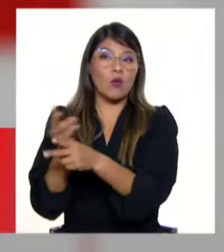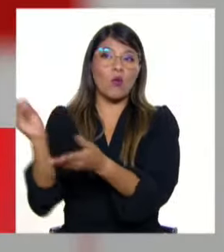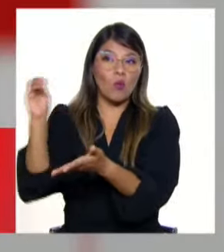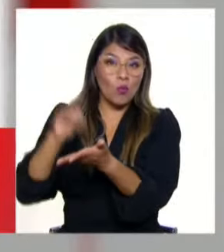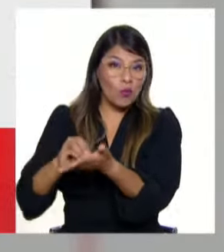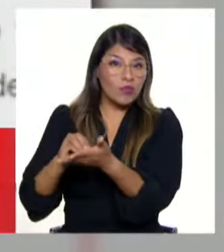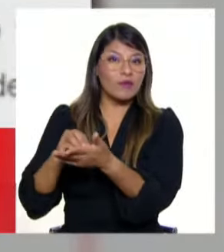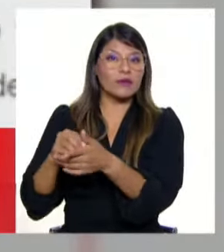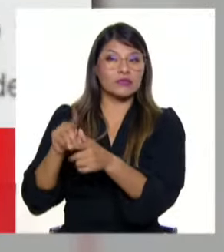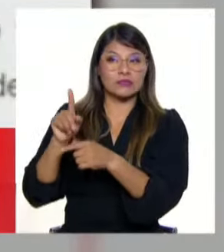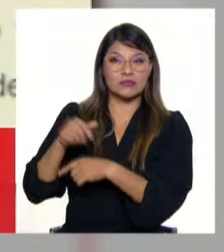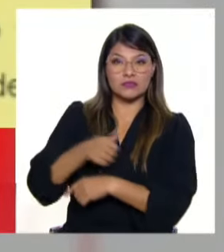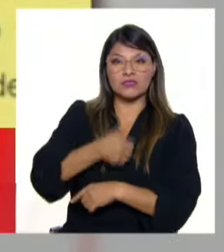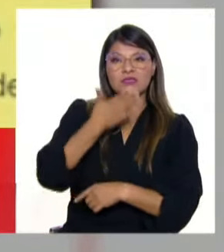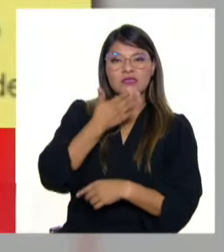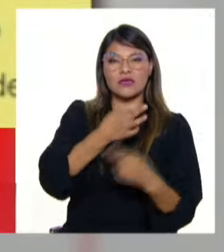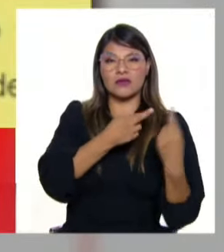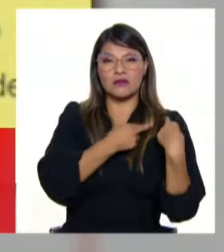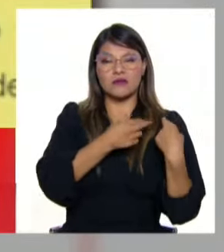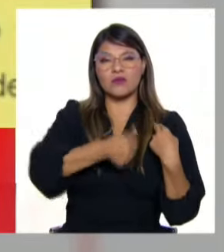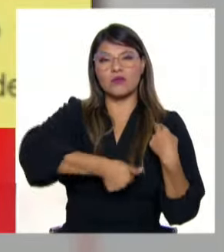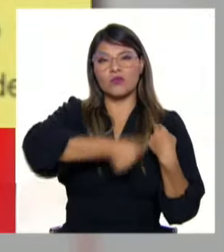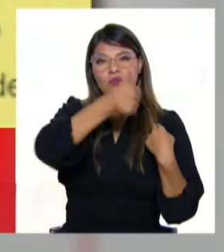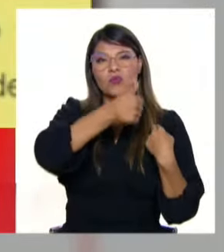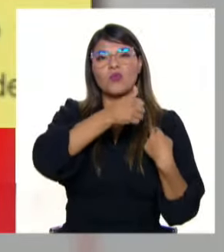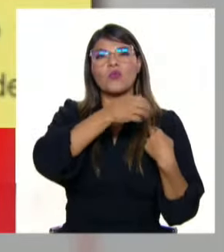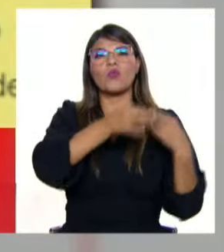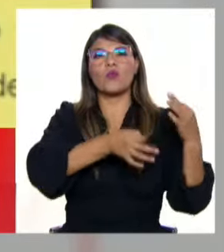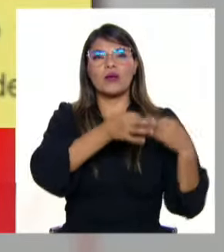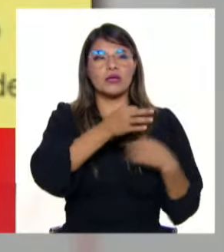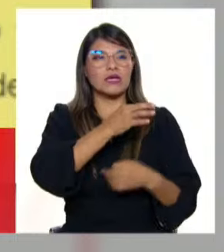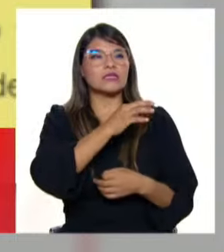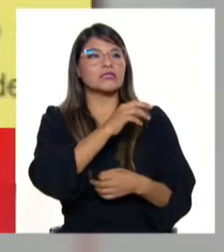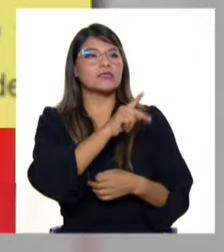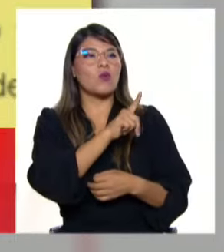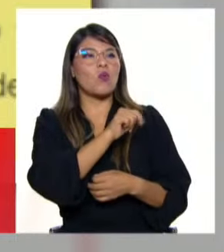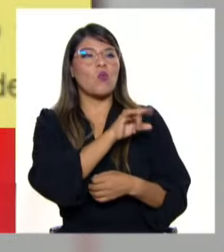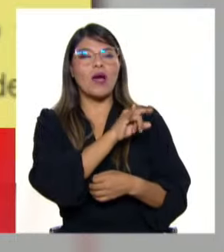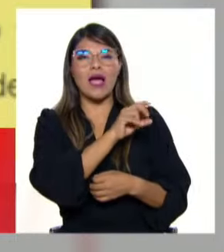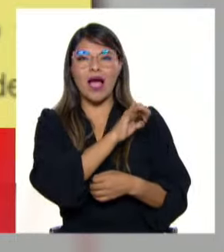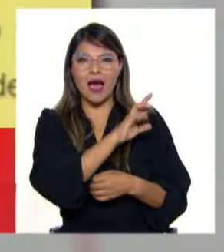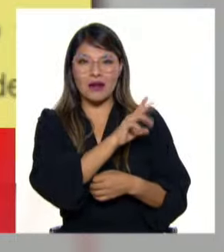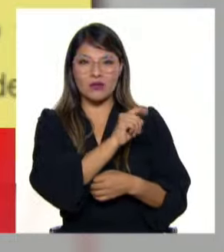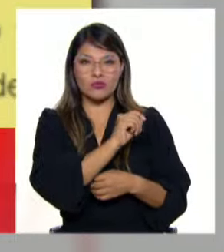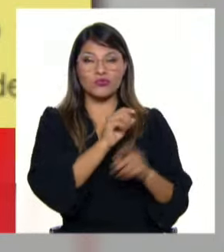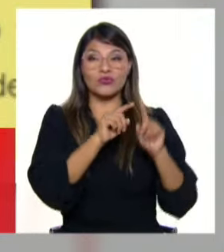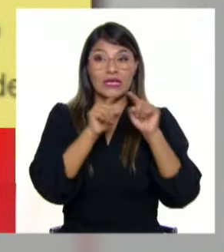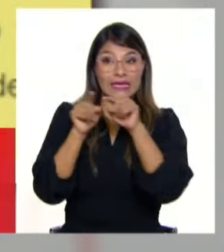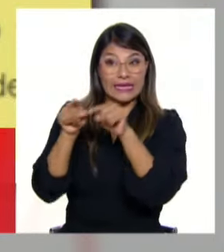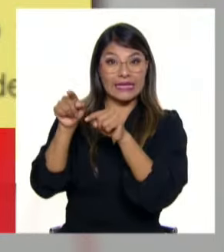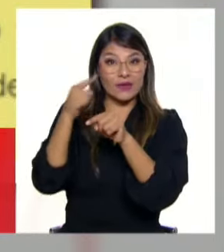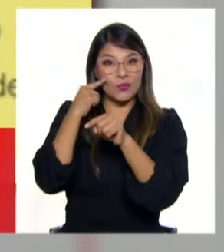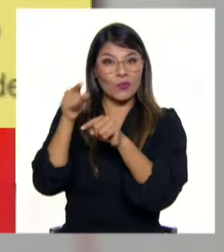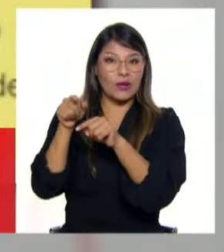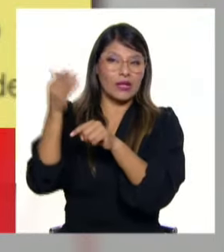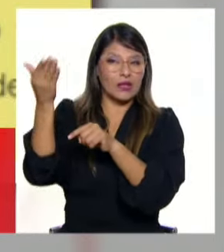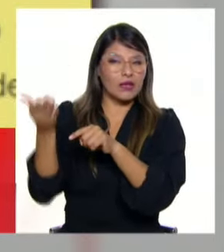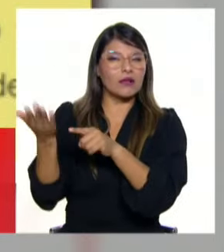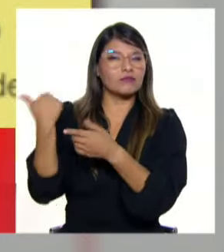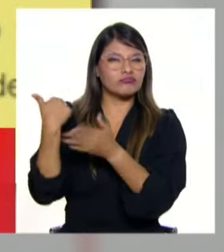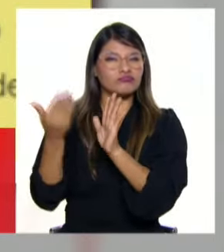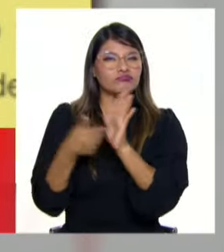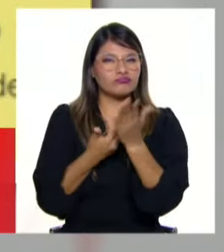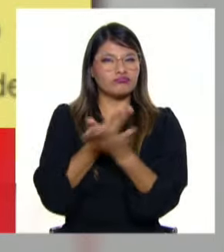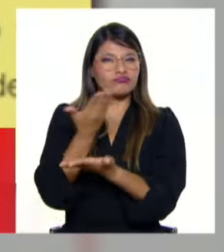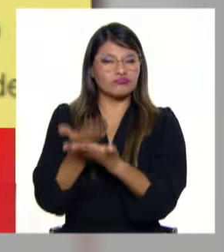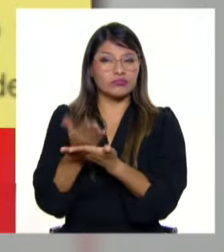a cargo del juez Juan Carlos Sheckley, declaró fundado el requerimiento de apercibimiento o llamado a atención presentado